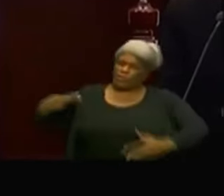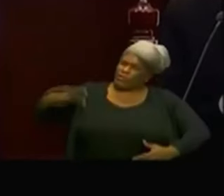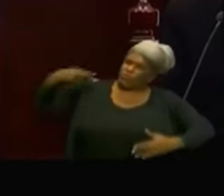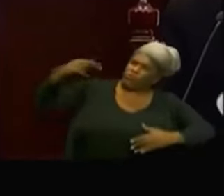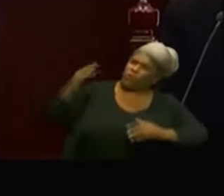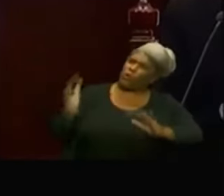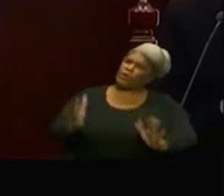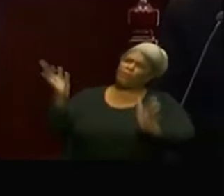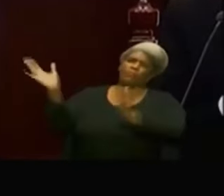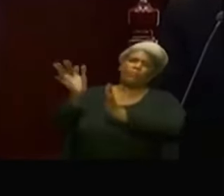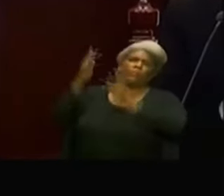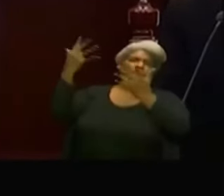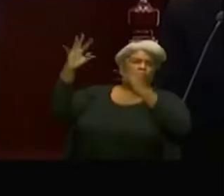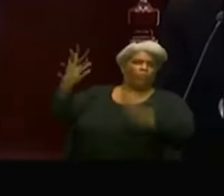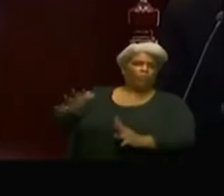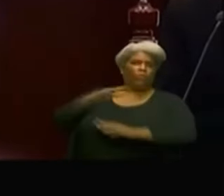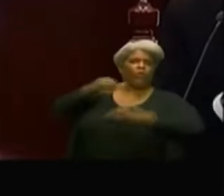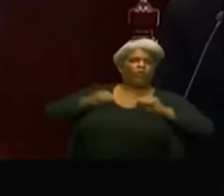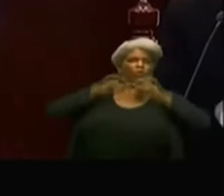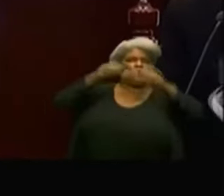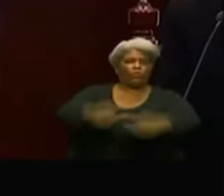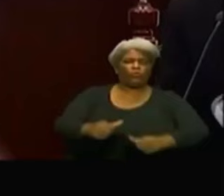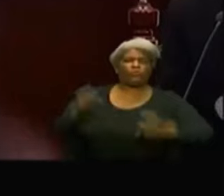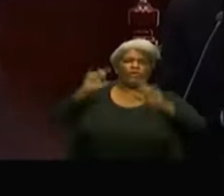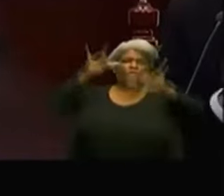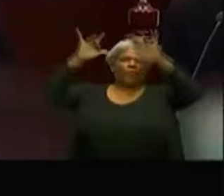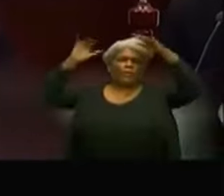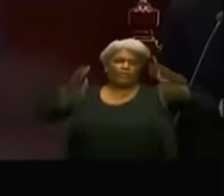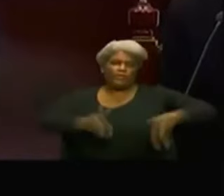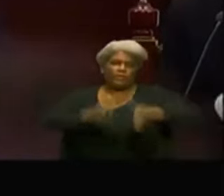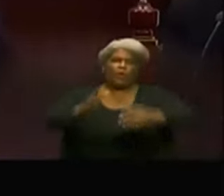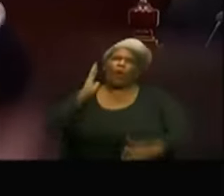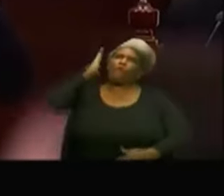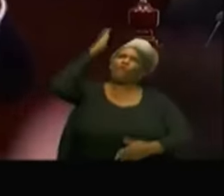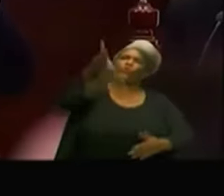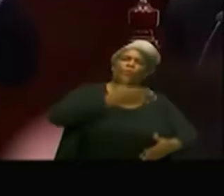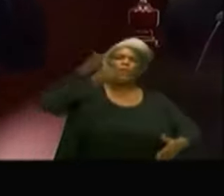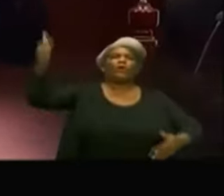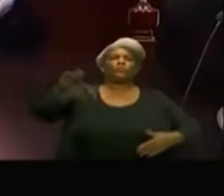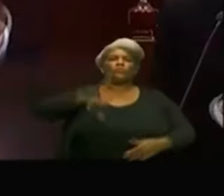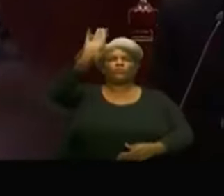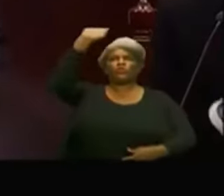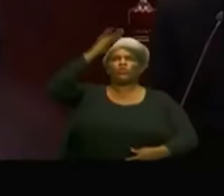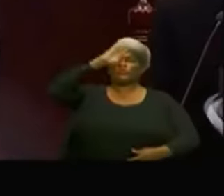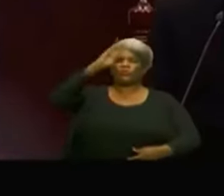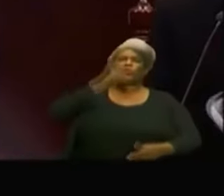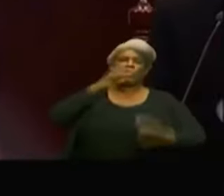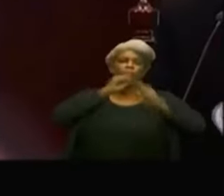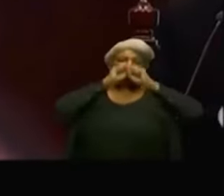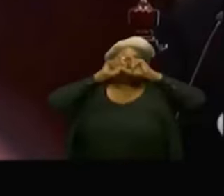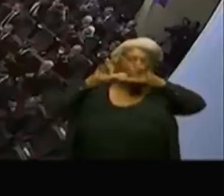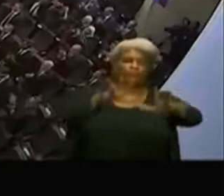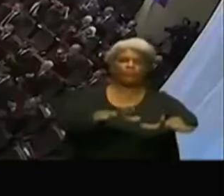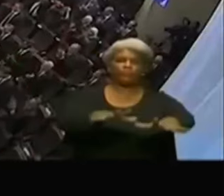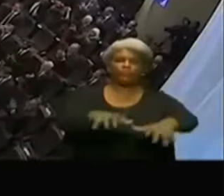camino hacia un mejor mañana. Que Dios bendiga a la República Dominicana.